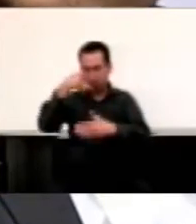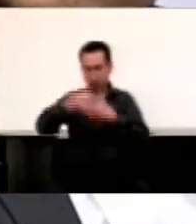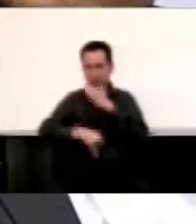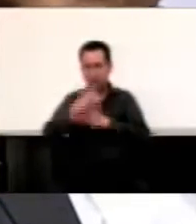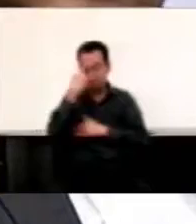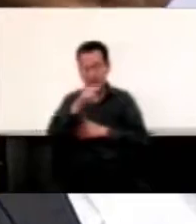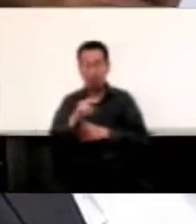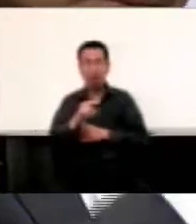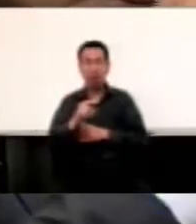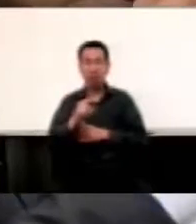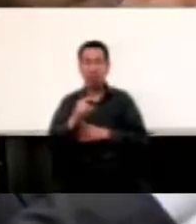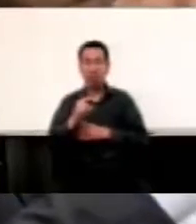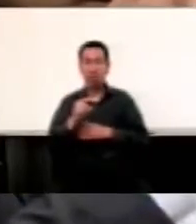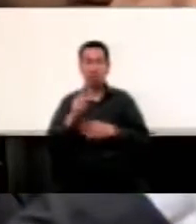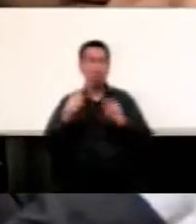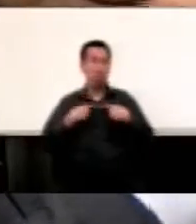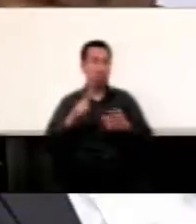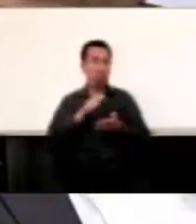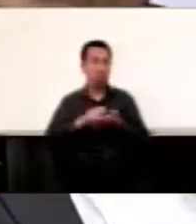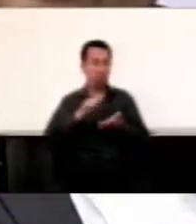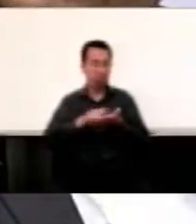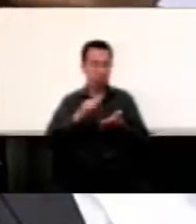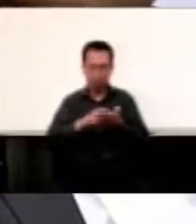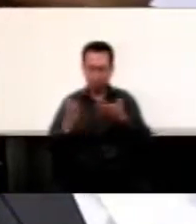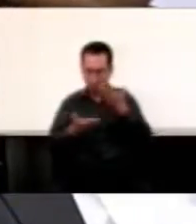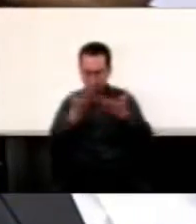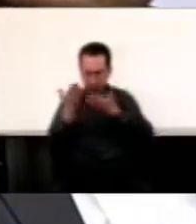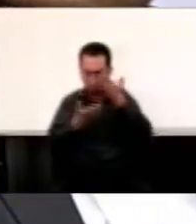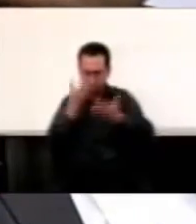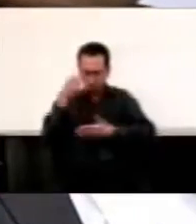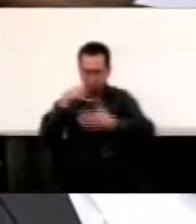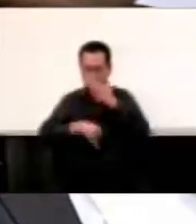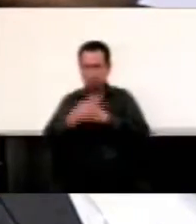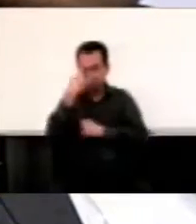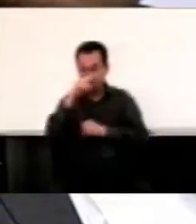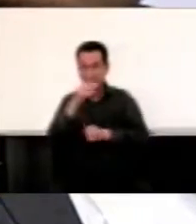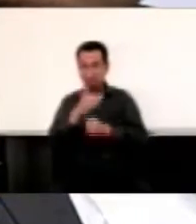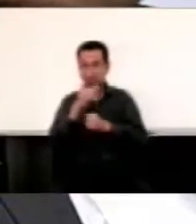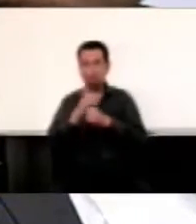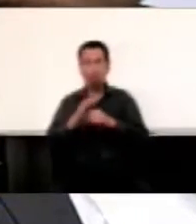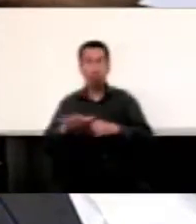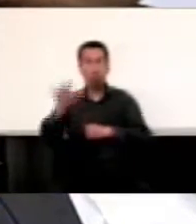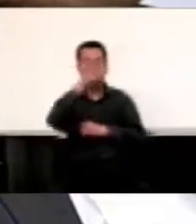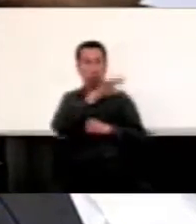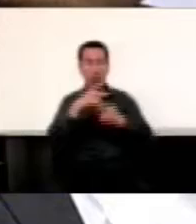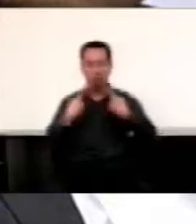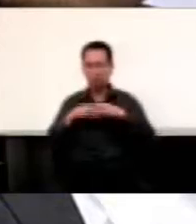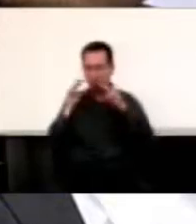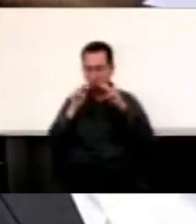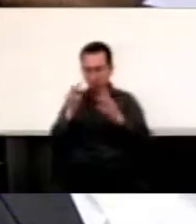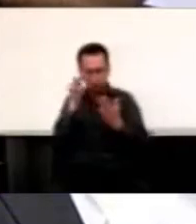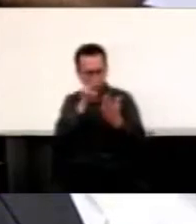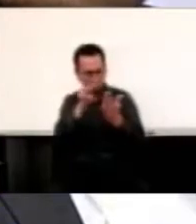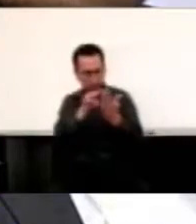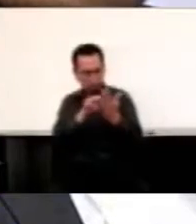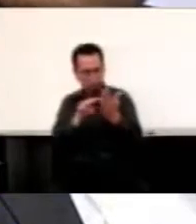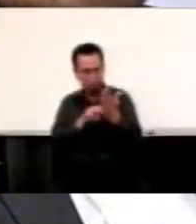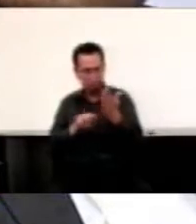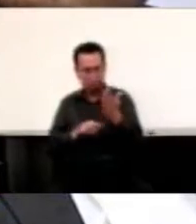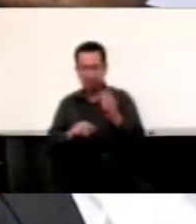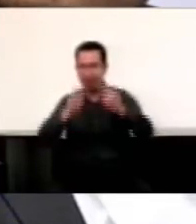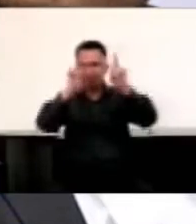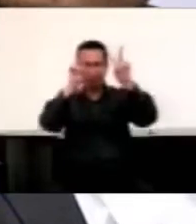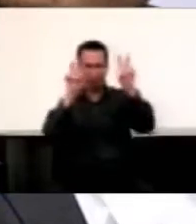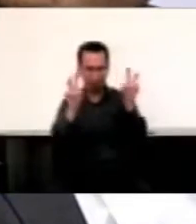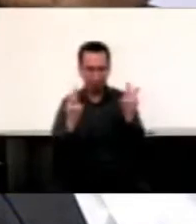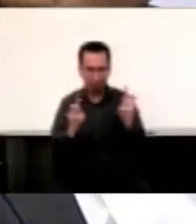parte de los autores, que sí es observable para los electores y las y los electores todos estos temas,